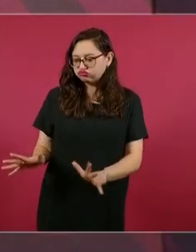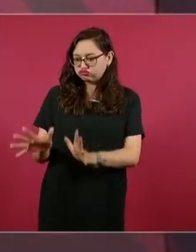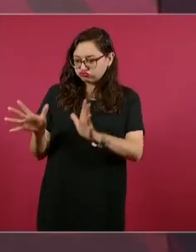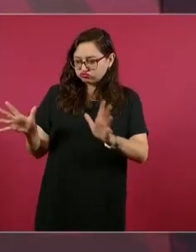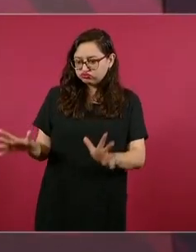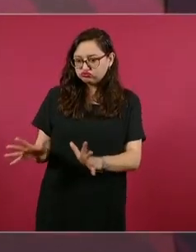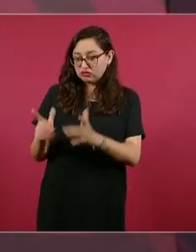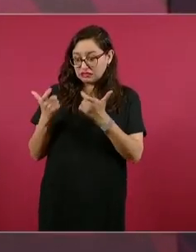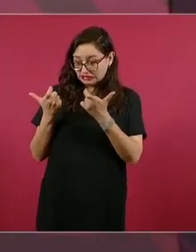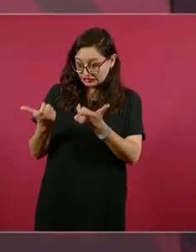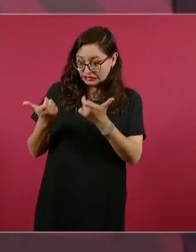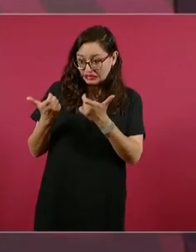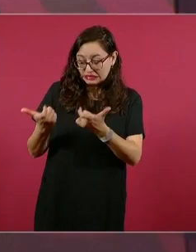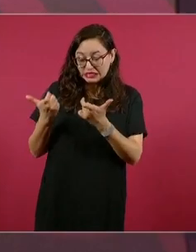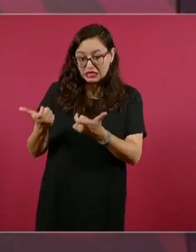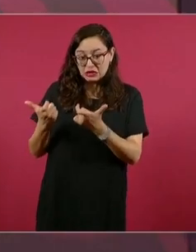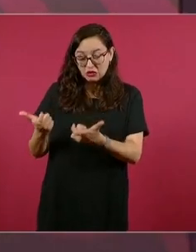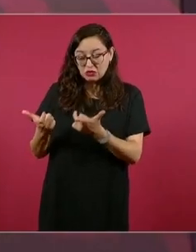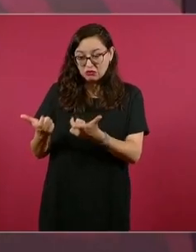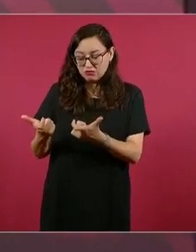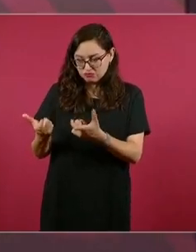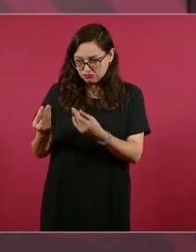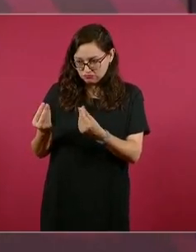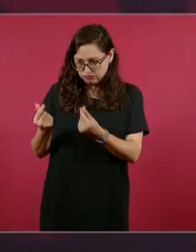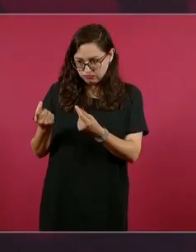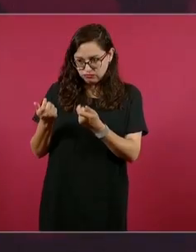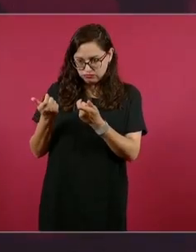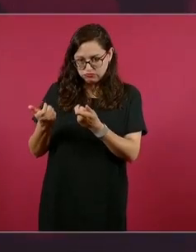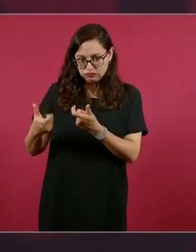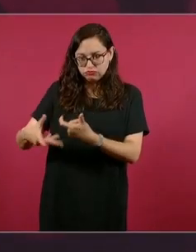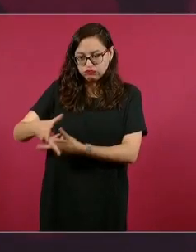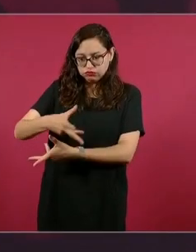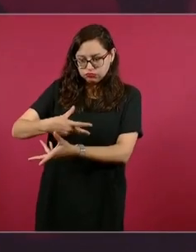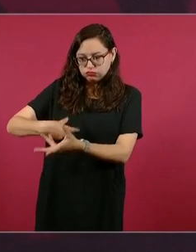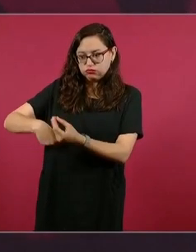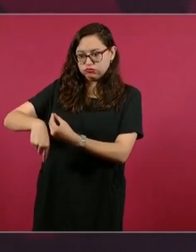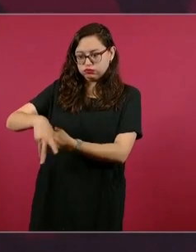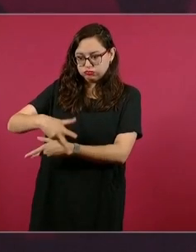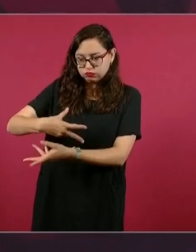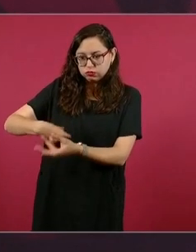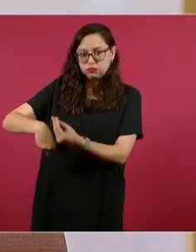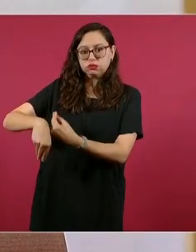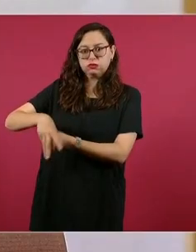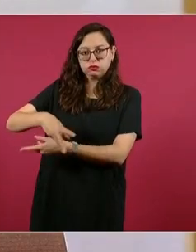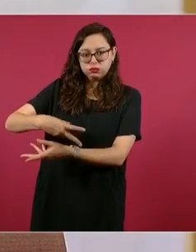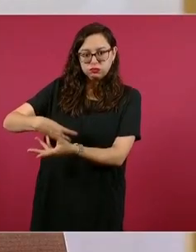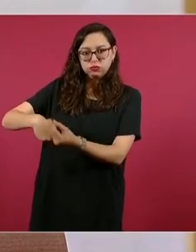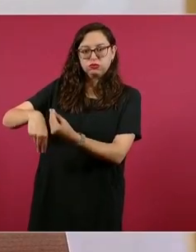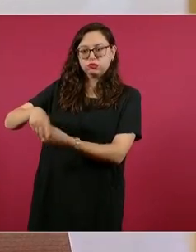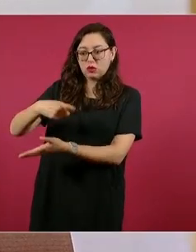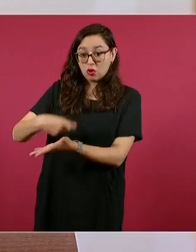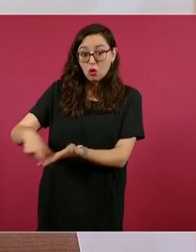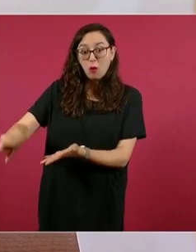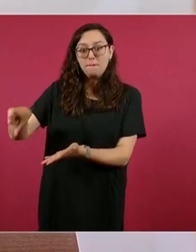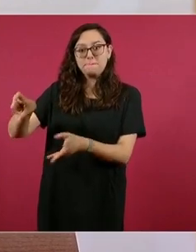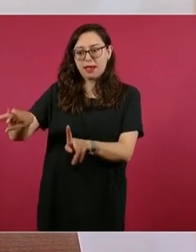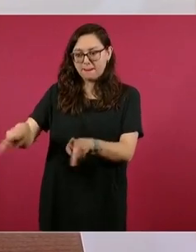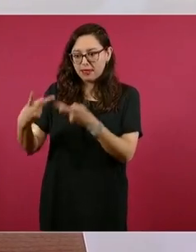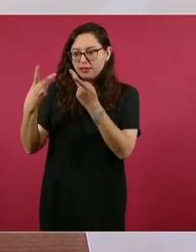para fortalecer y arriba el mercado interno, que